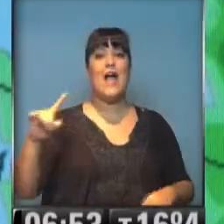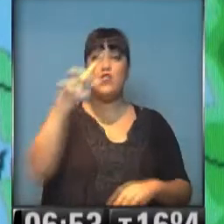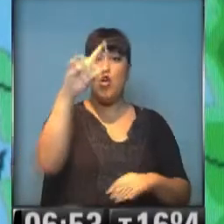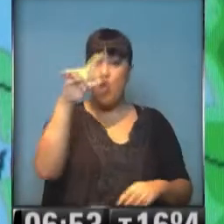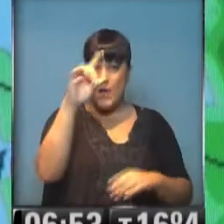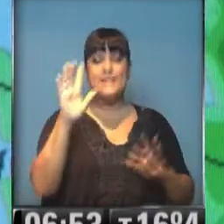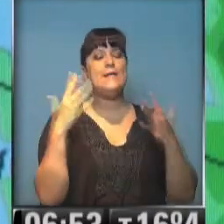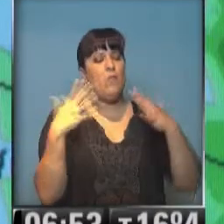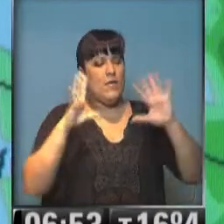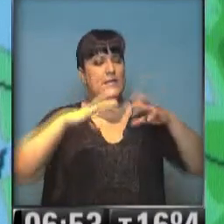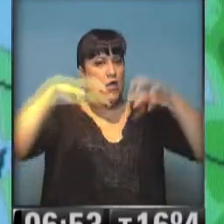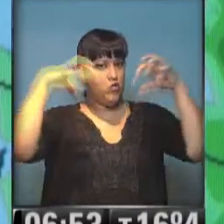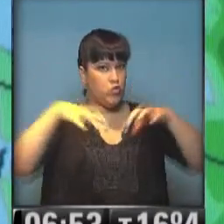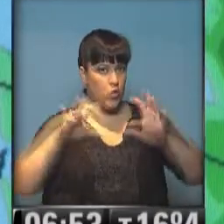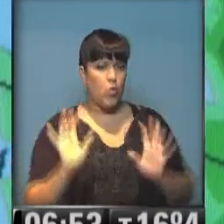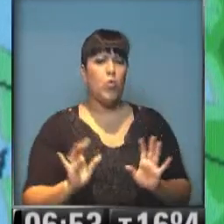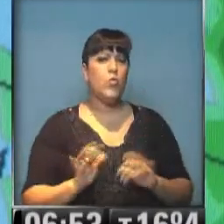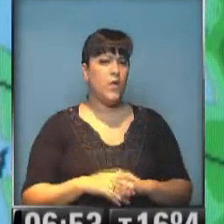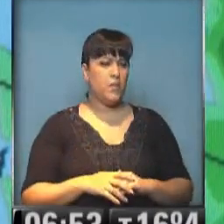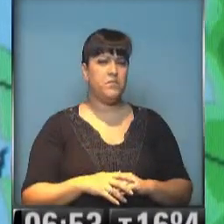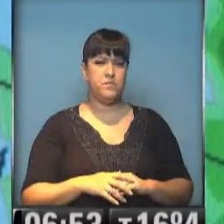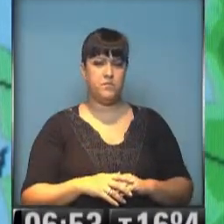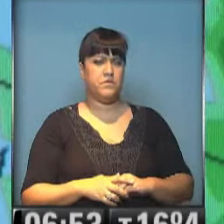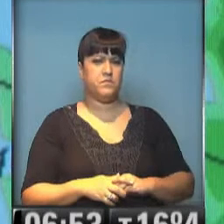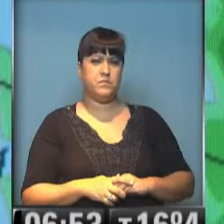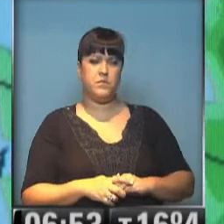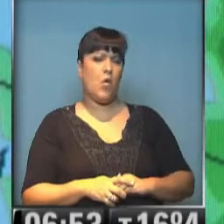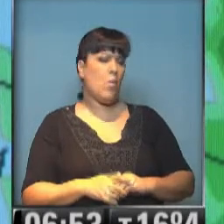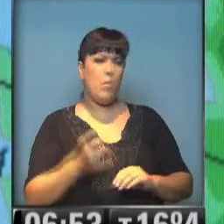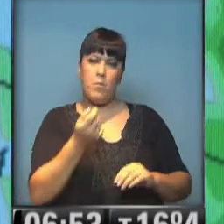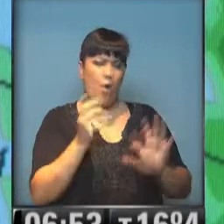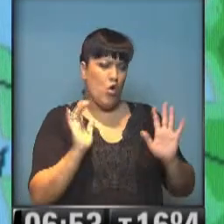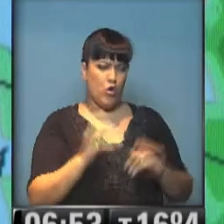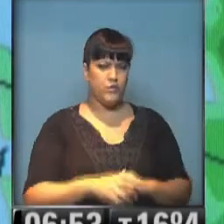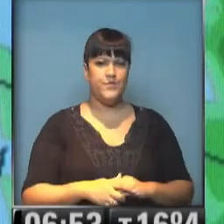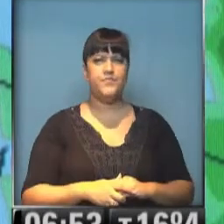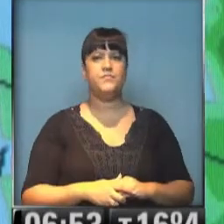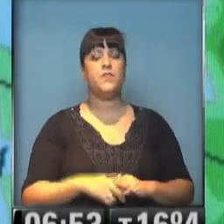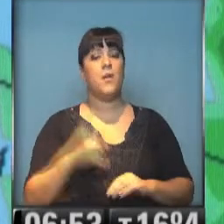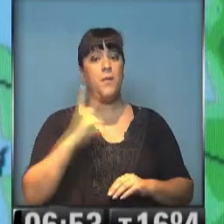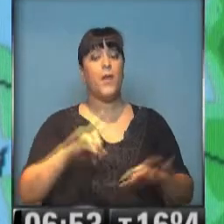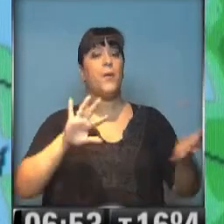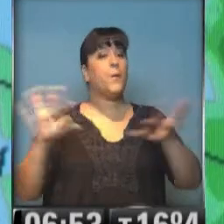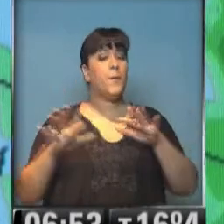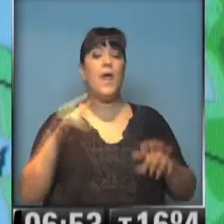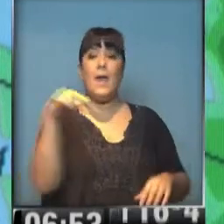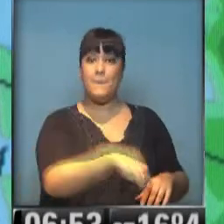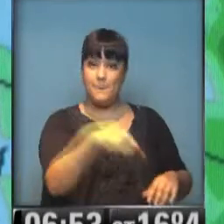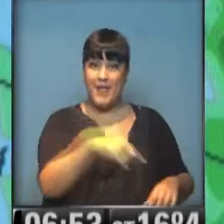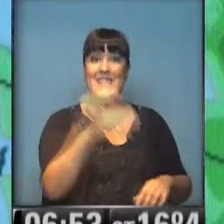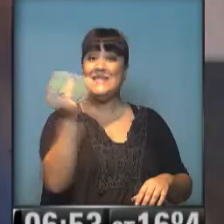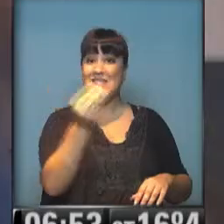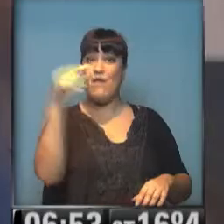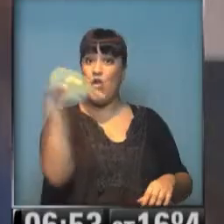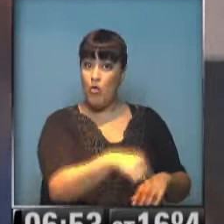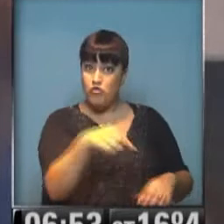de precipitaciones. Muy poquitito en el sector oeste, realmente muy poquito. Afloja el viento en la Patagonia el